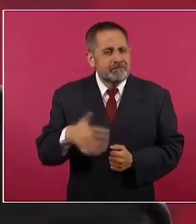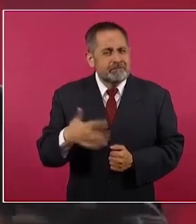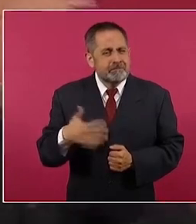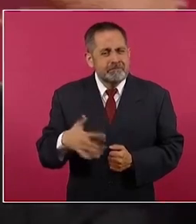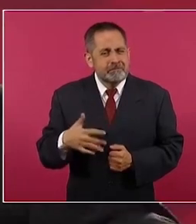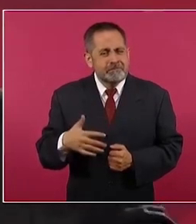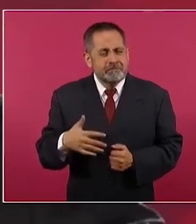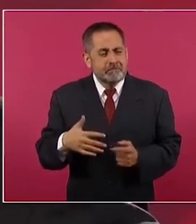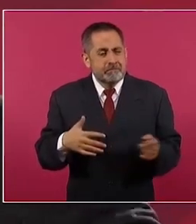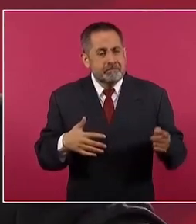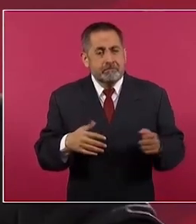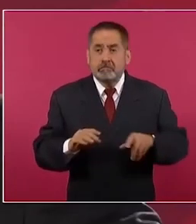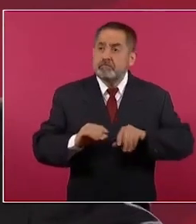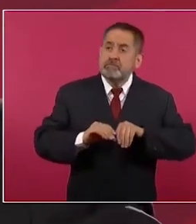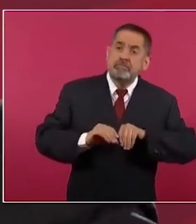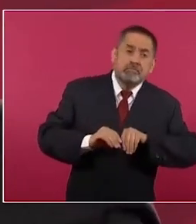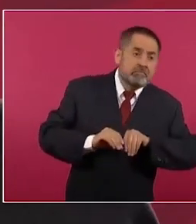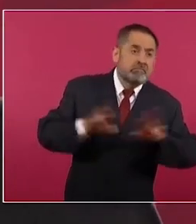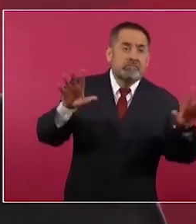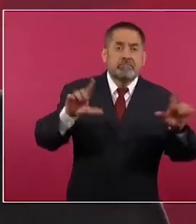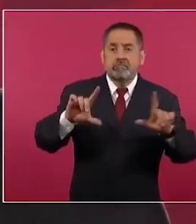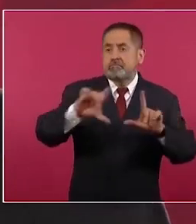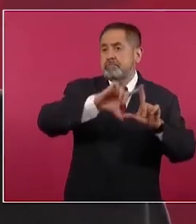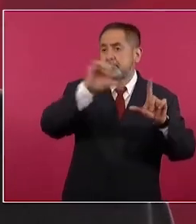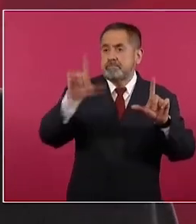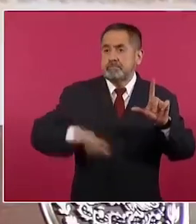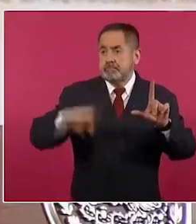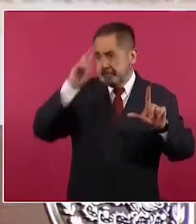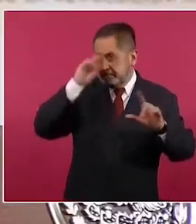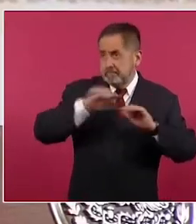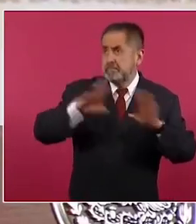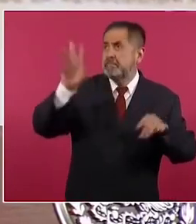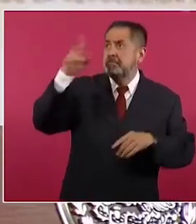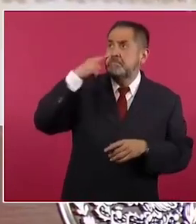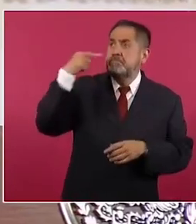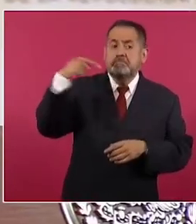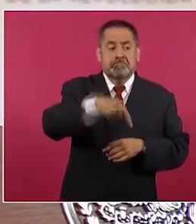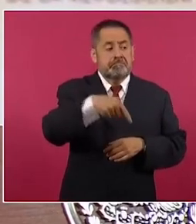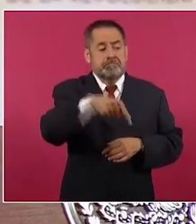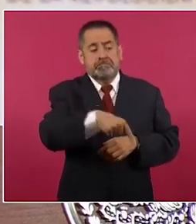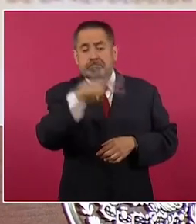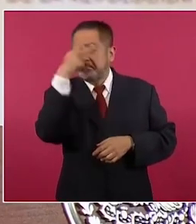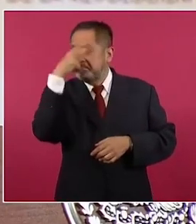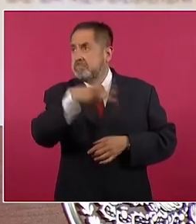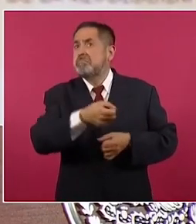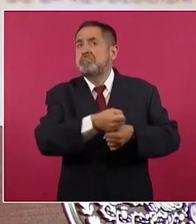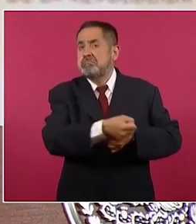es que nos proyecten como un país en donde se tortura.